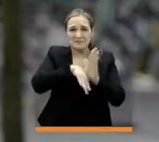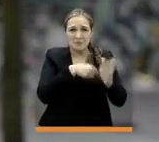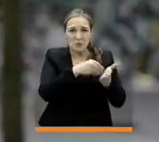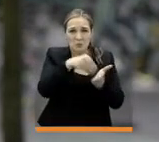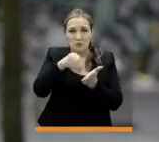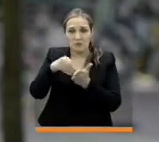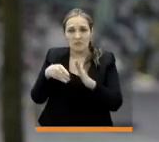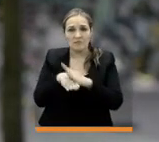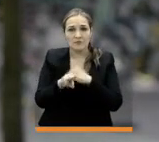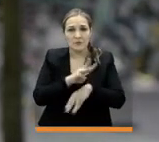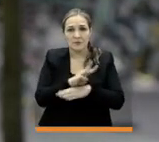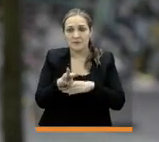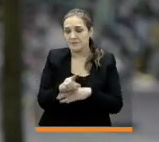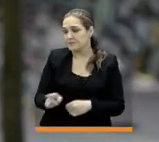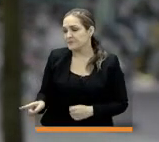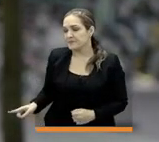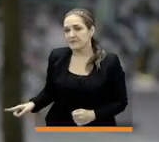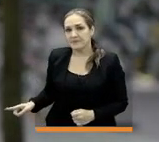a